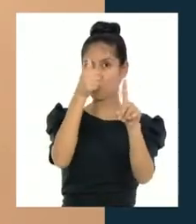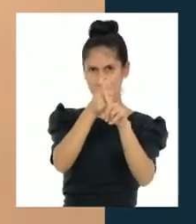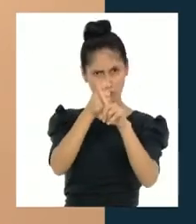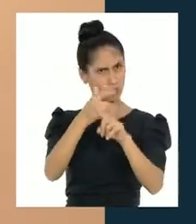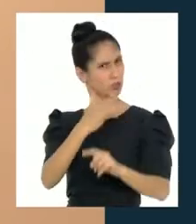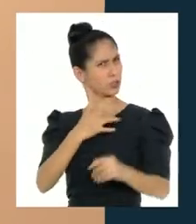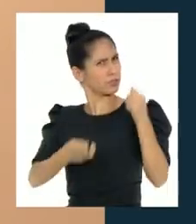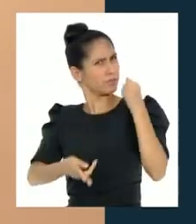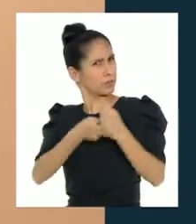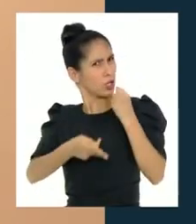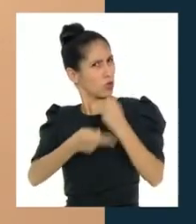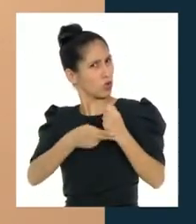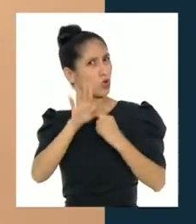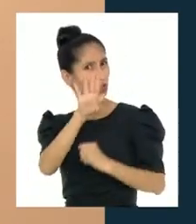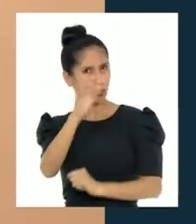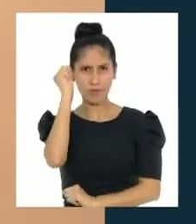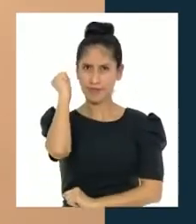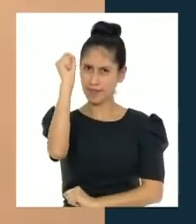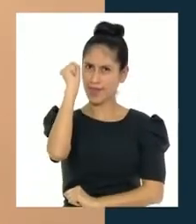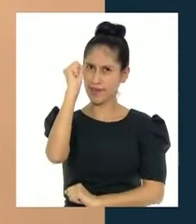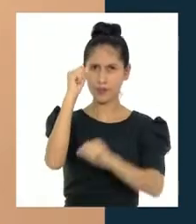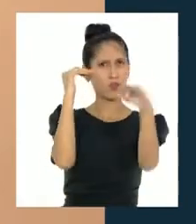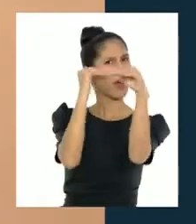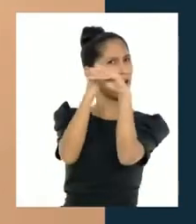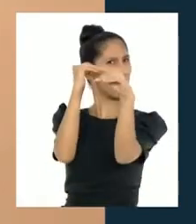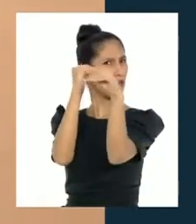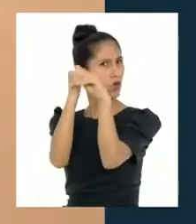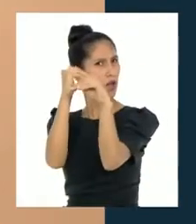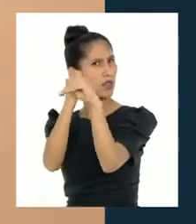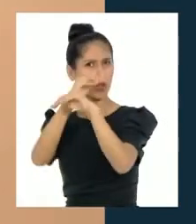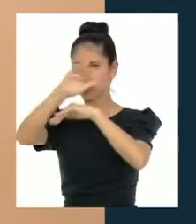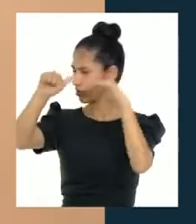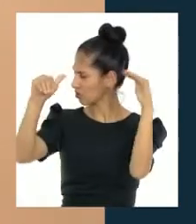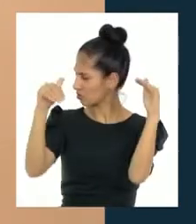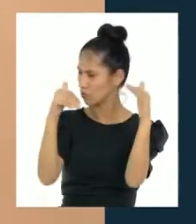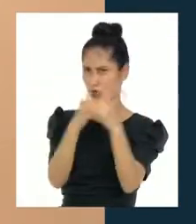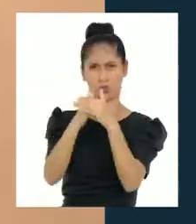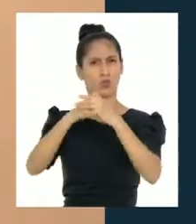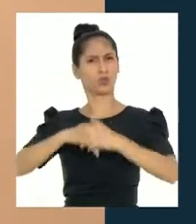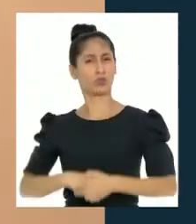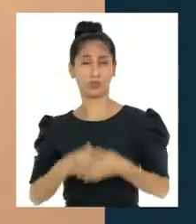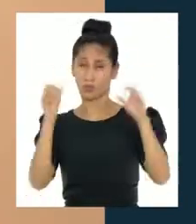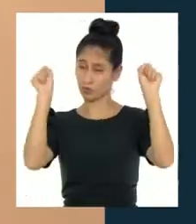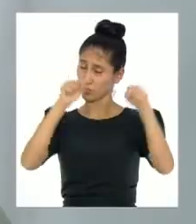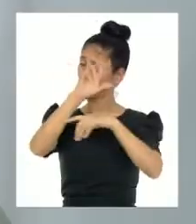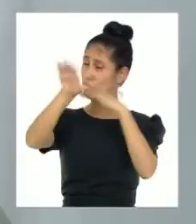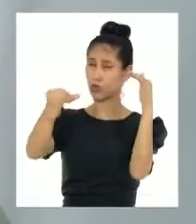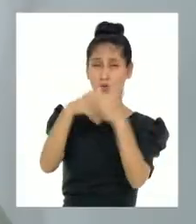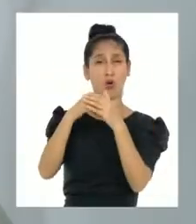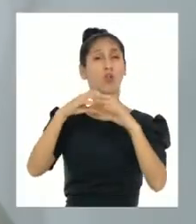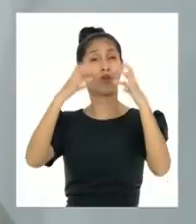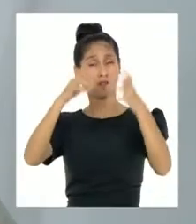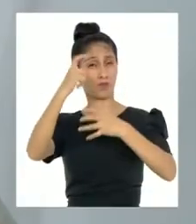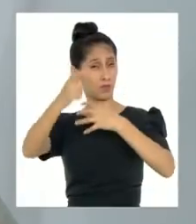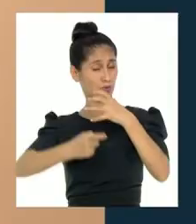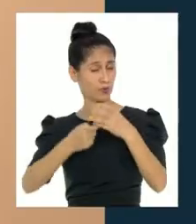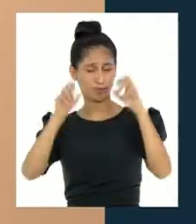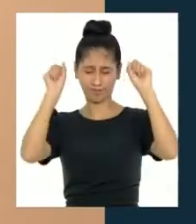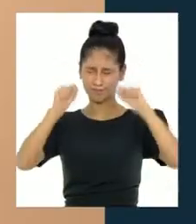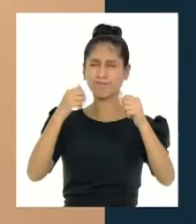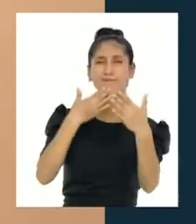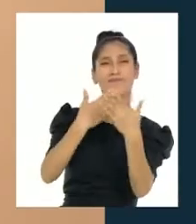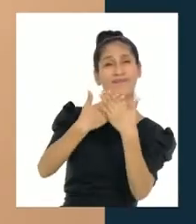y es el derecho a la igualdad que tenemos todas las personas en nuestro país y en el mundo. Muchísimas gracias.